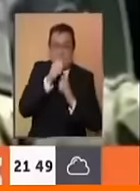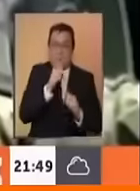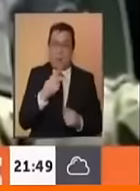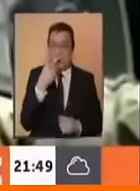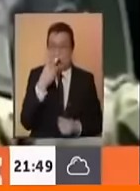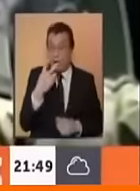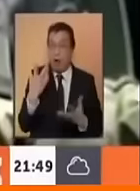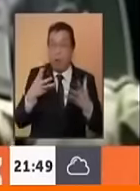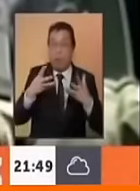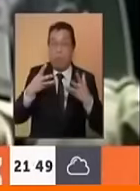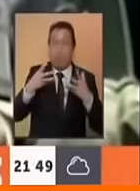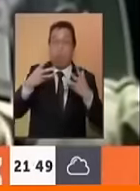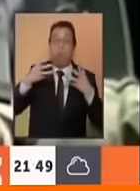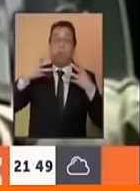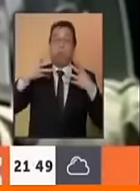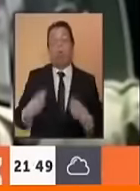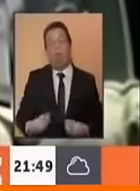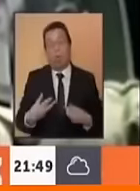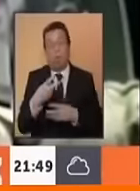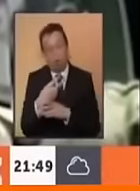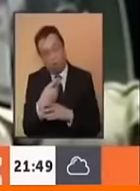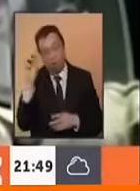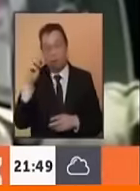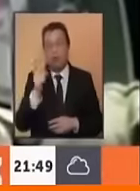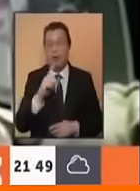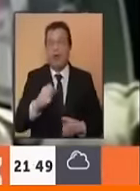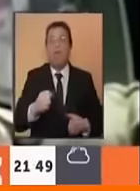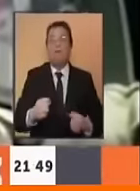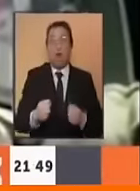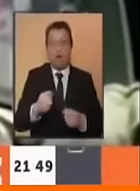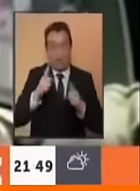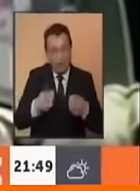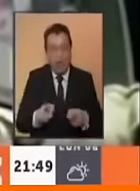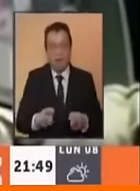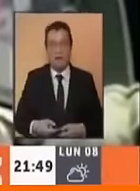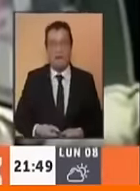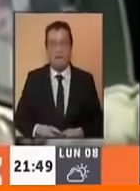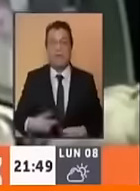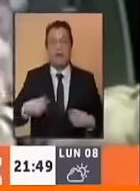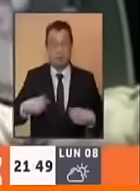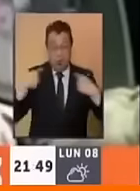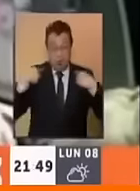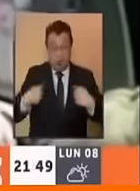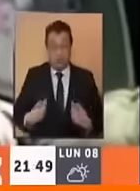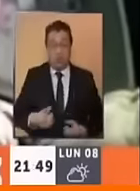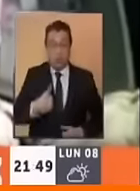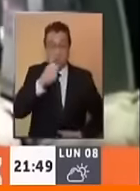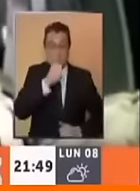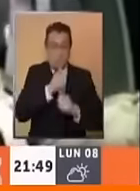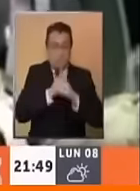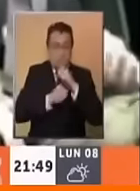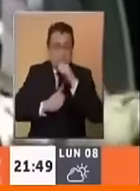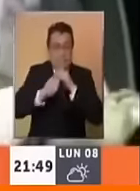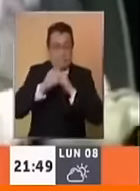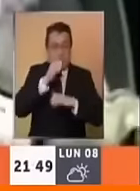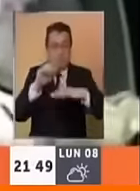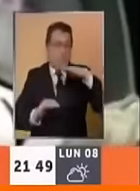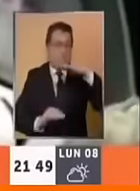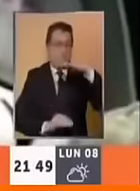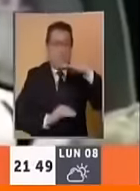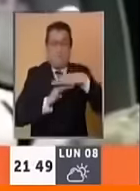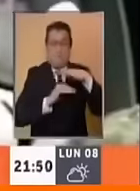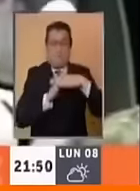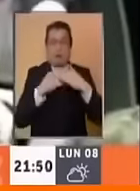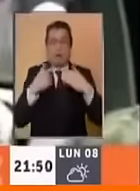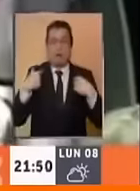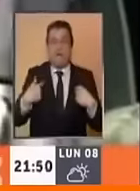Quienes aspiran a cómo le hacen los ojos. Comprueban aquí si su cuerpo soportaría las máximas exigencias físicas que